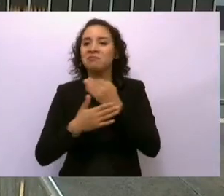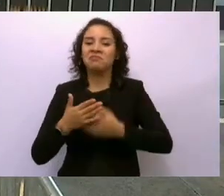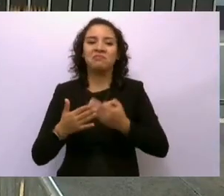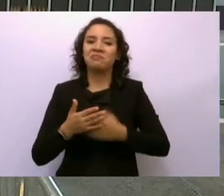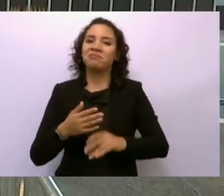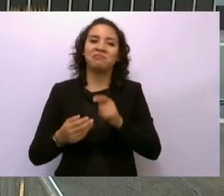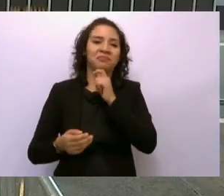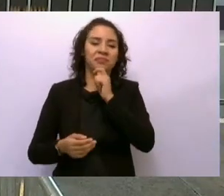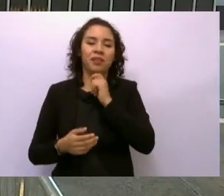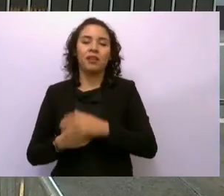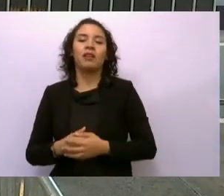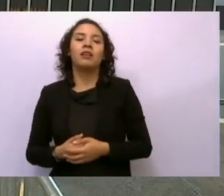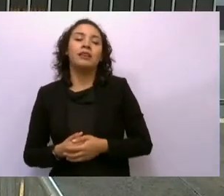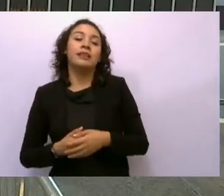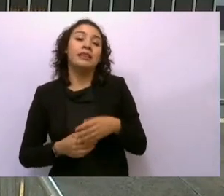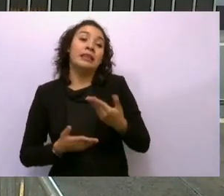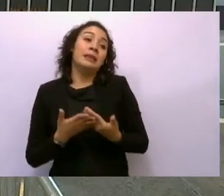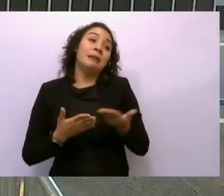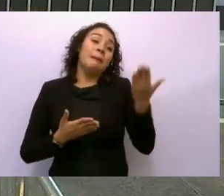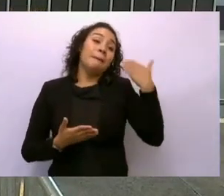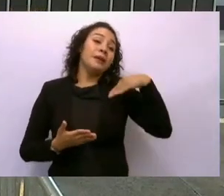y se inventó